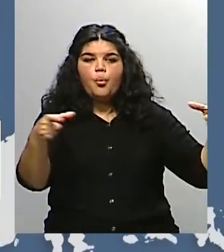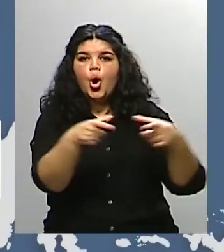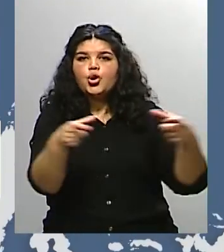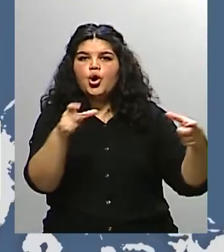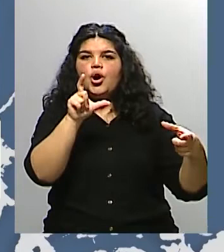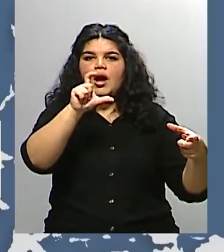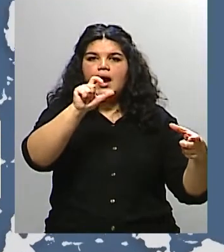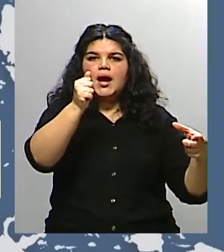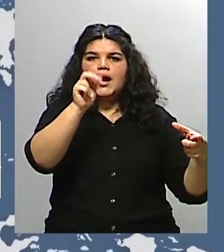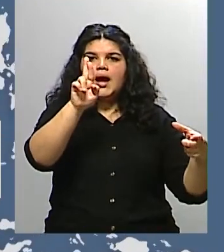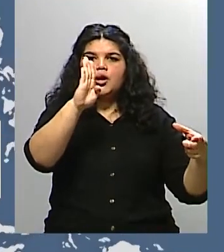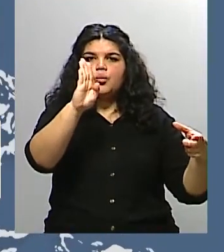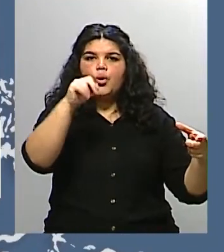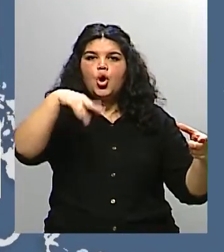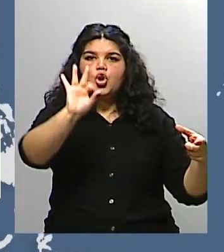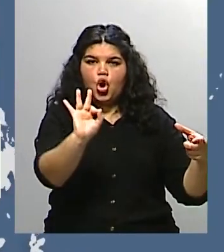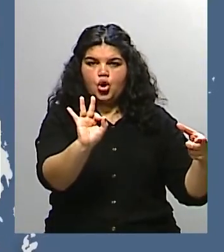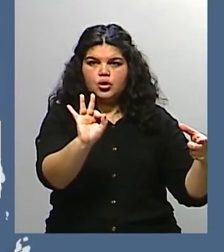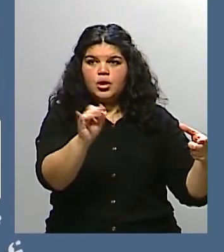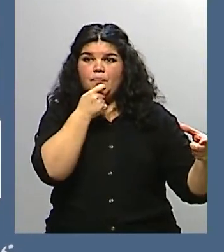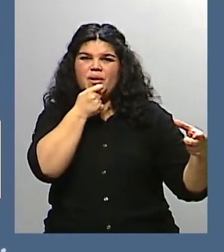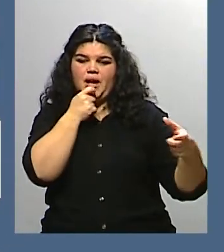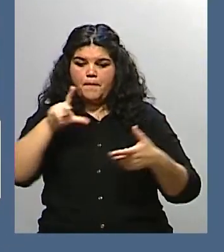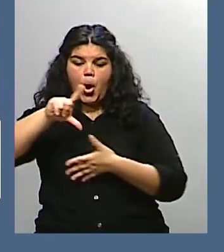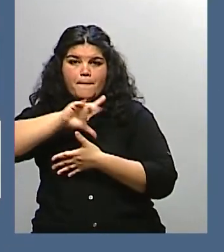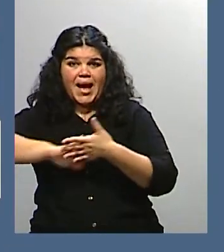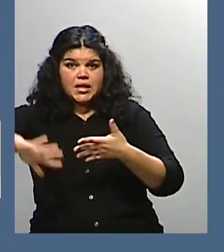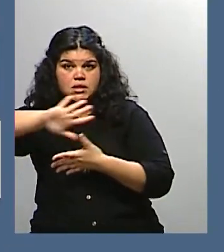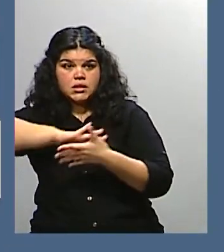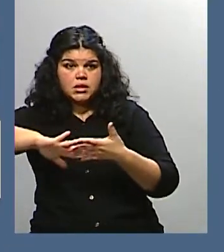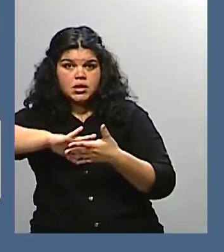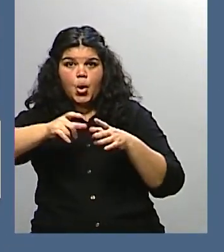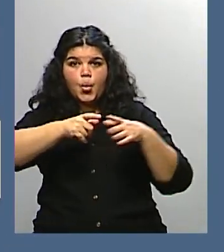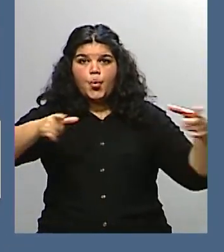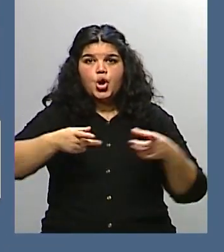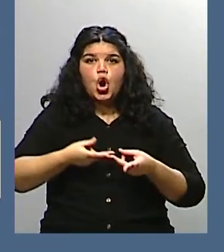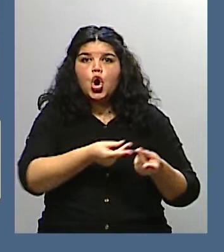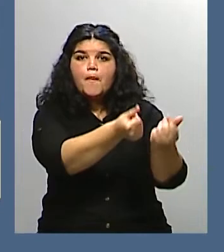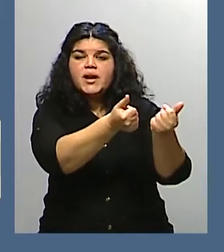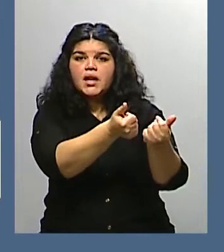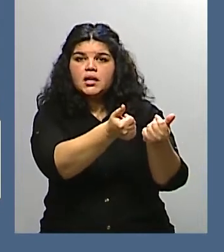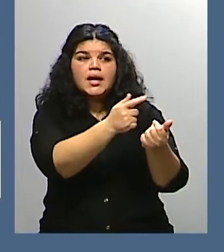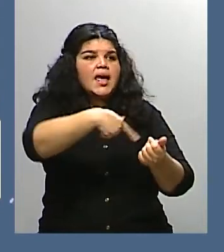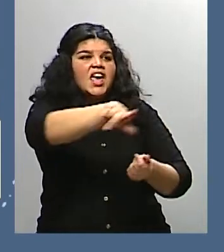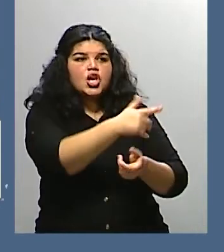bonos de carbono en países latinoamericanos como el nuestro y ellos puedan seguir manteniendo el ritmo de